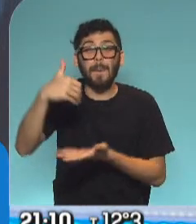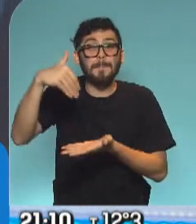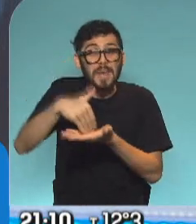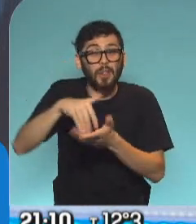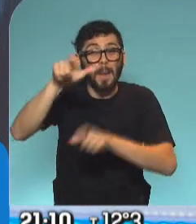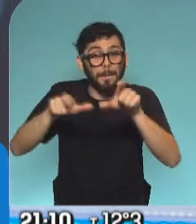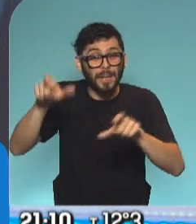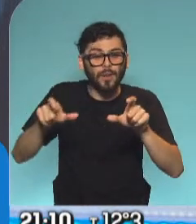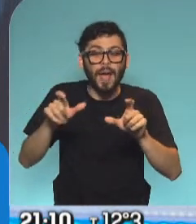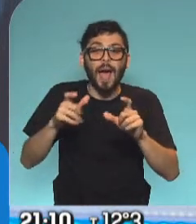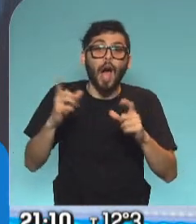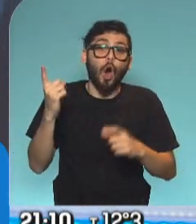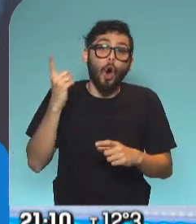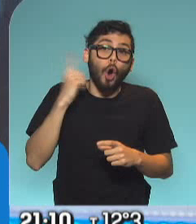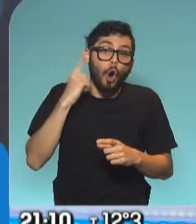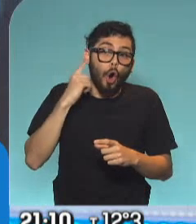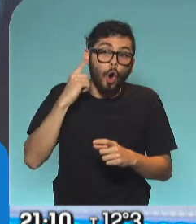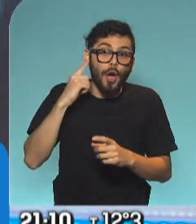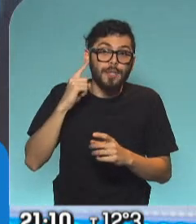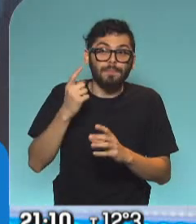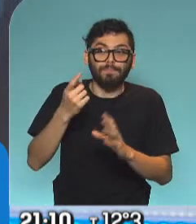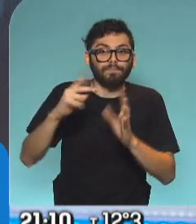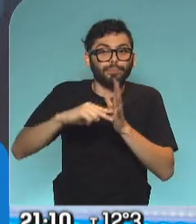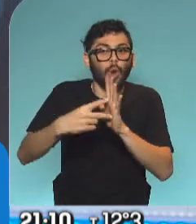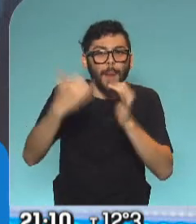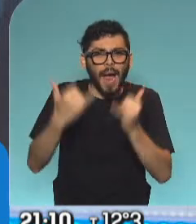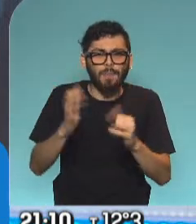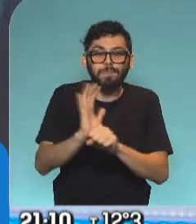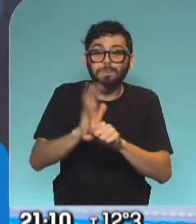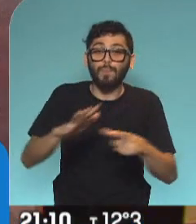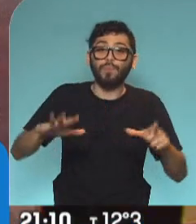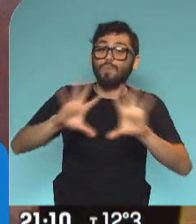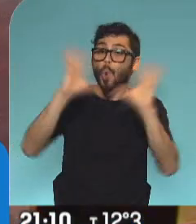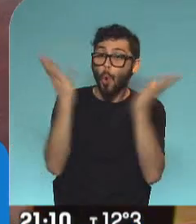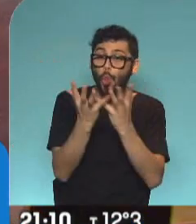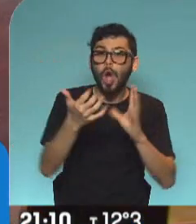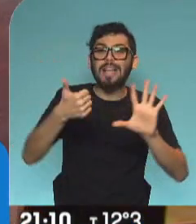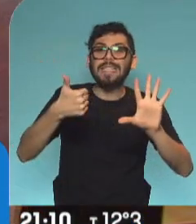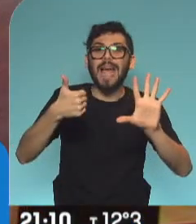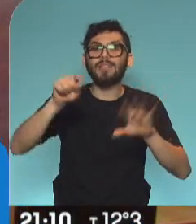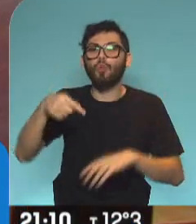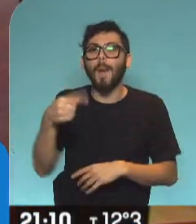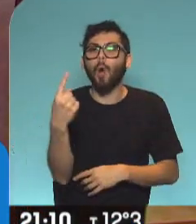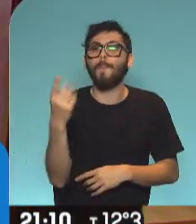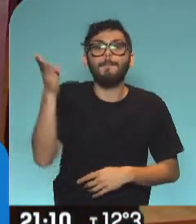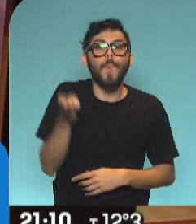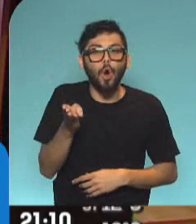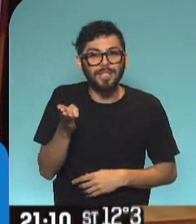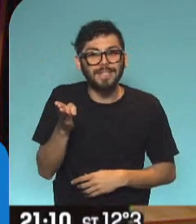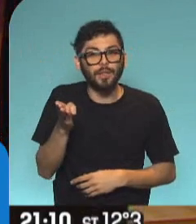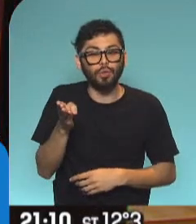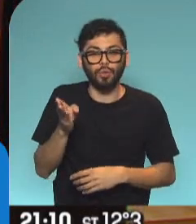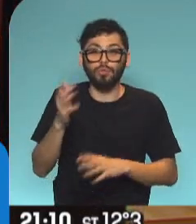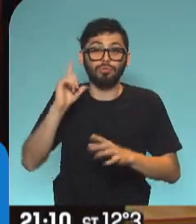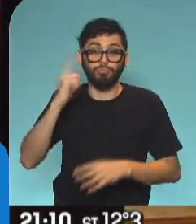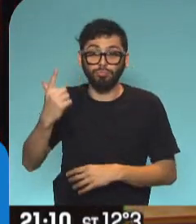con alguna dificultad para oír. Estamos hablando del 6,1% de la población mundial. En la Argentina hay una ley, la